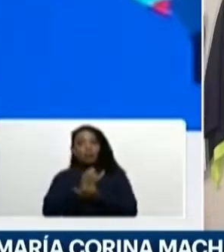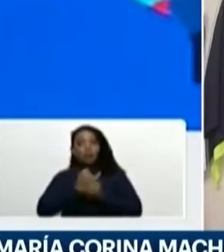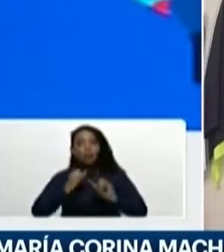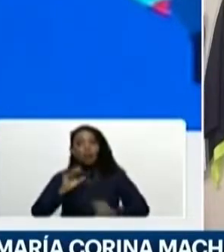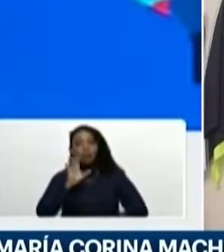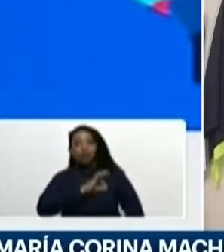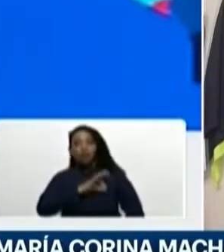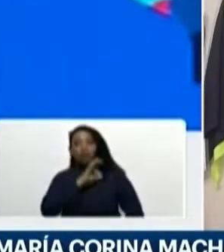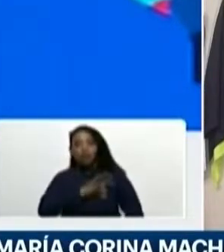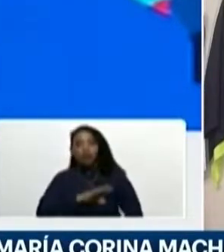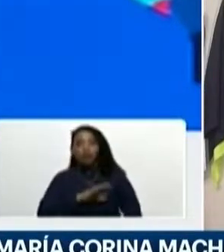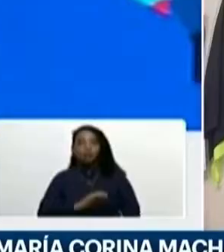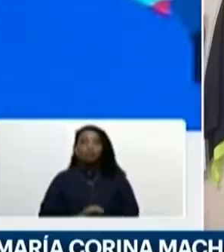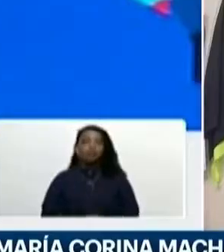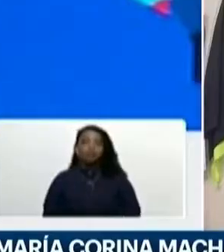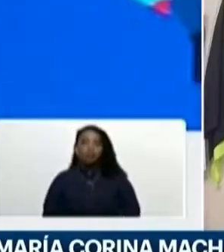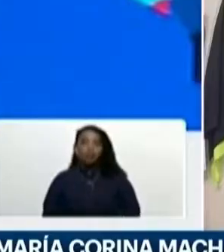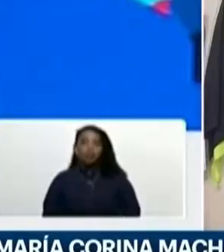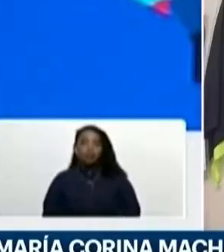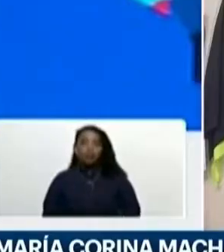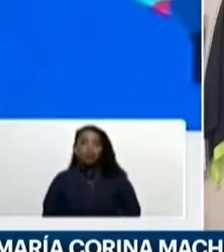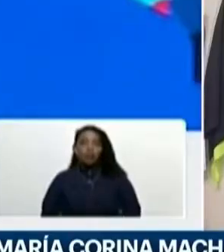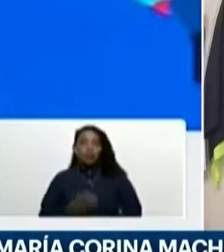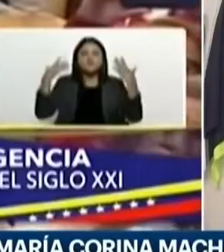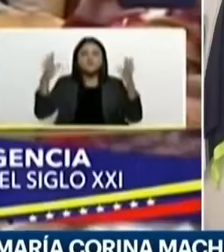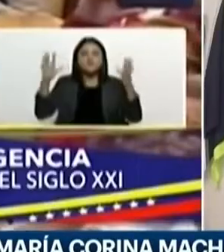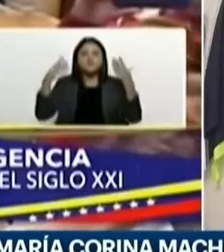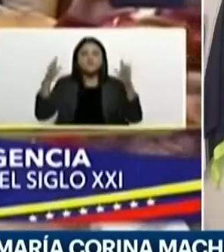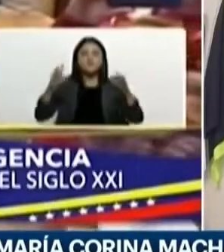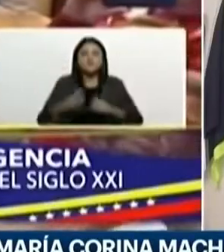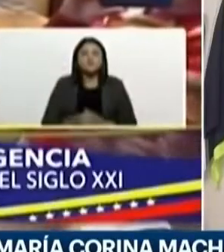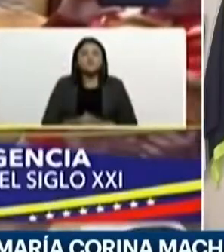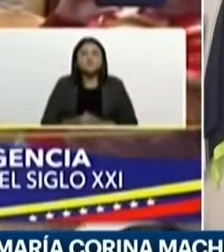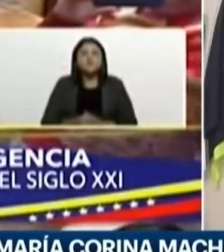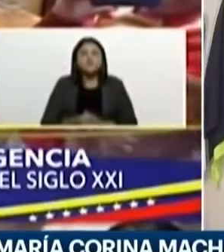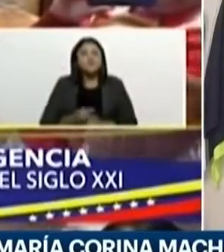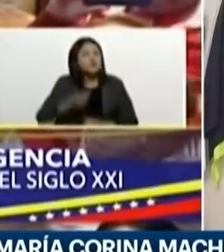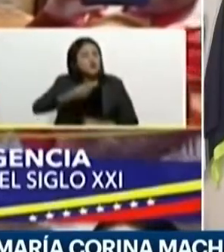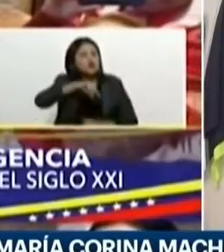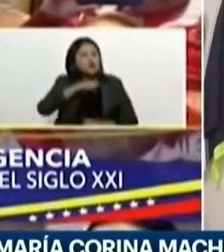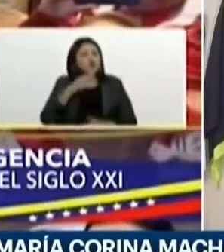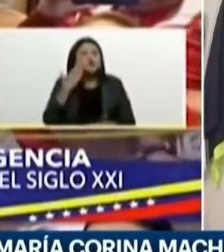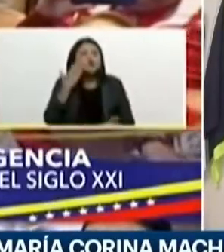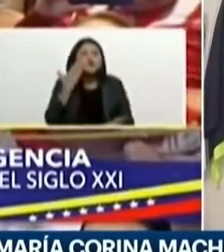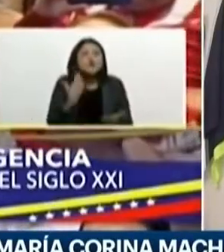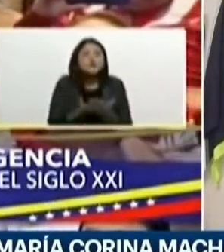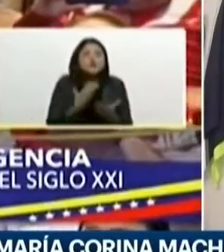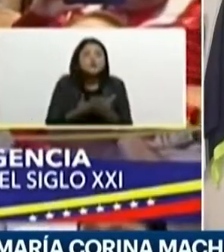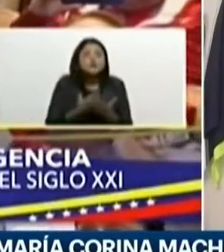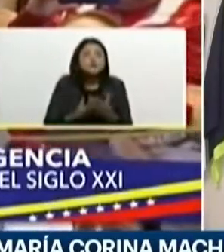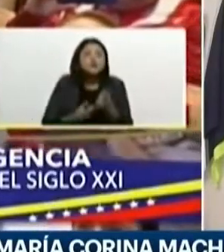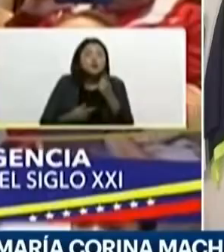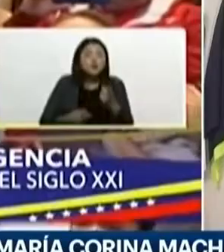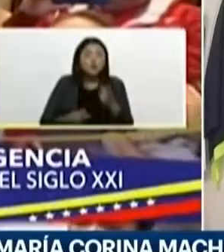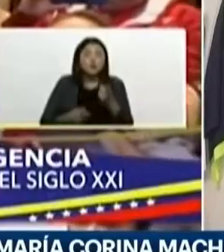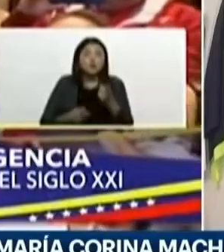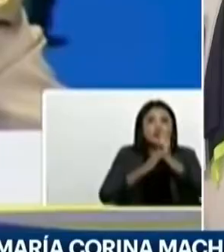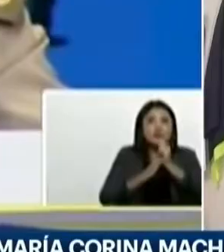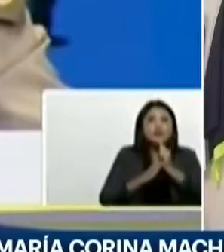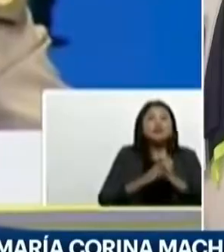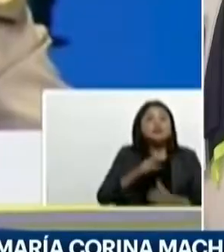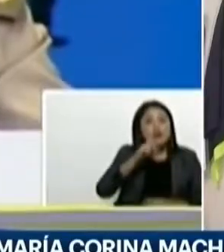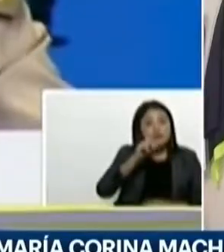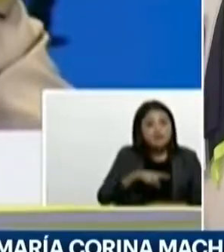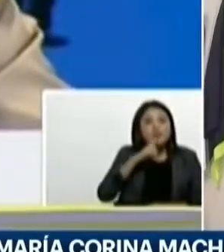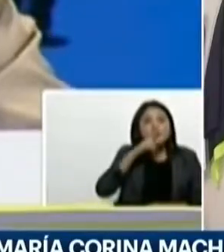cumplir como mamá, protegiendo a mi familia. Entonces, bueno, ellos sí han tenido que irse